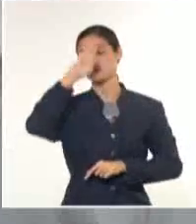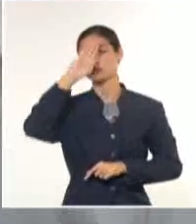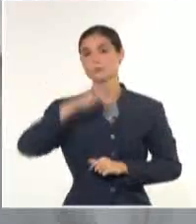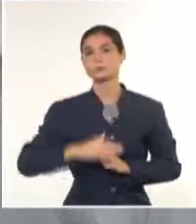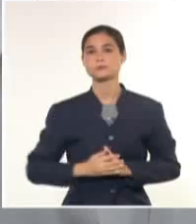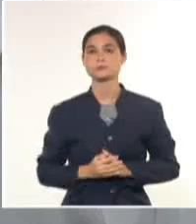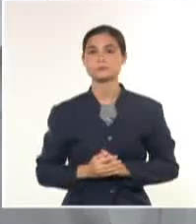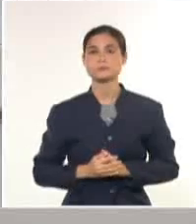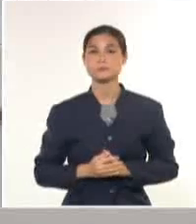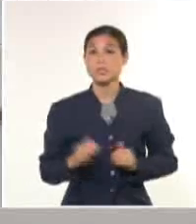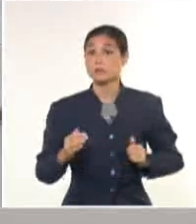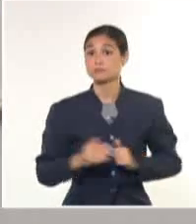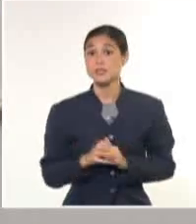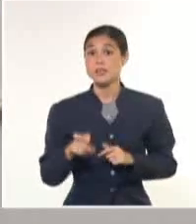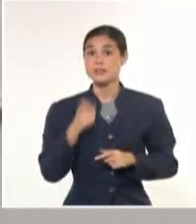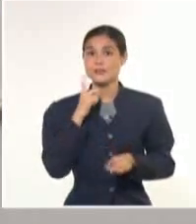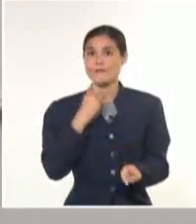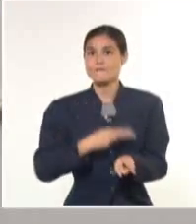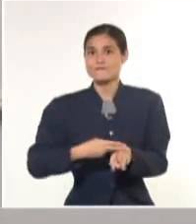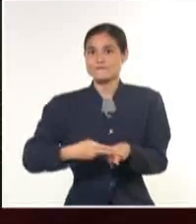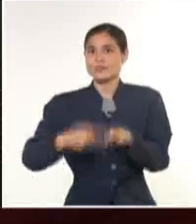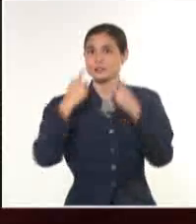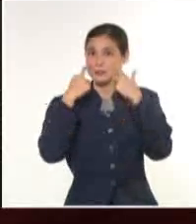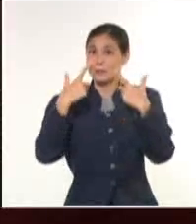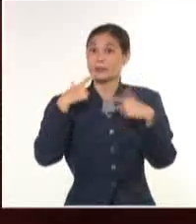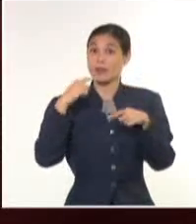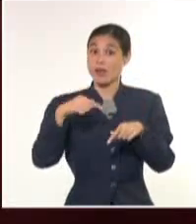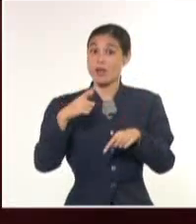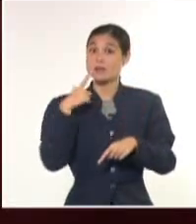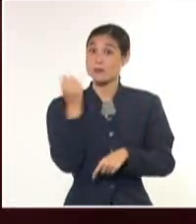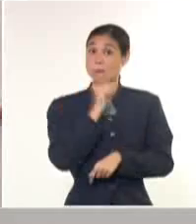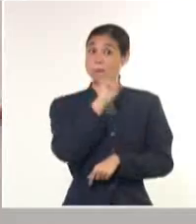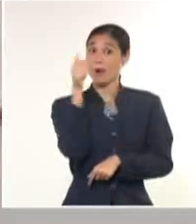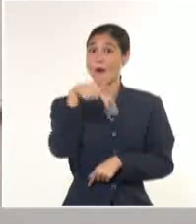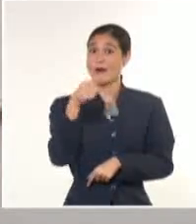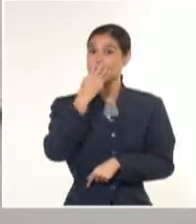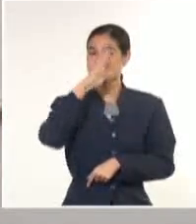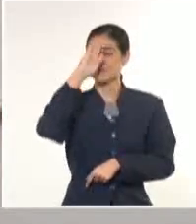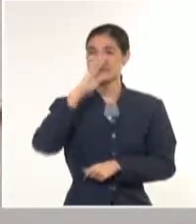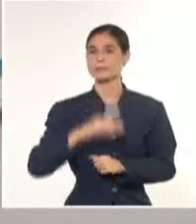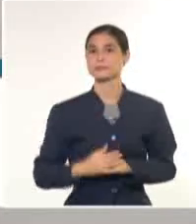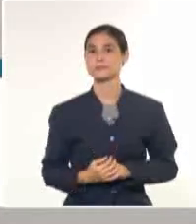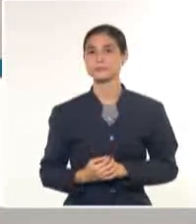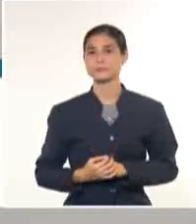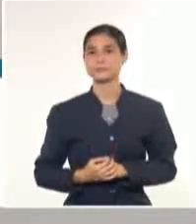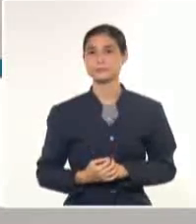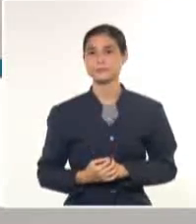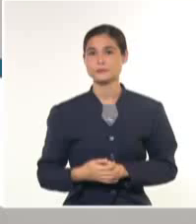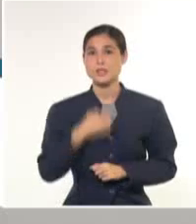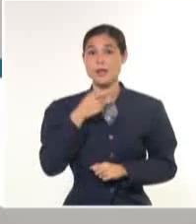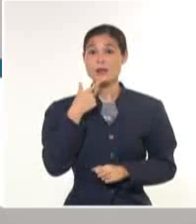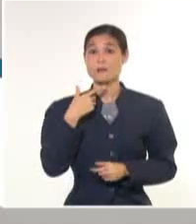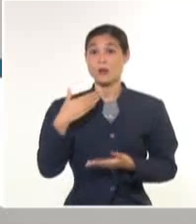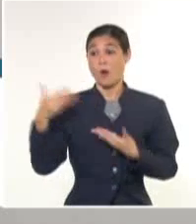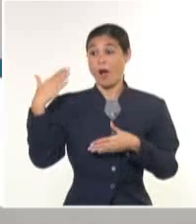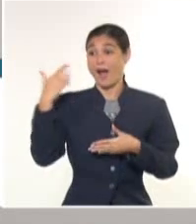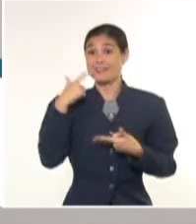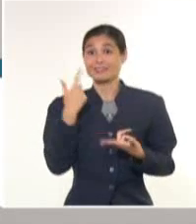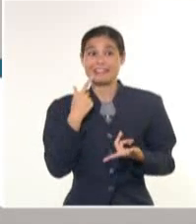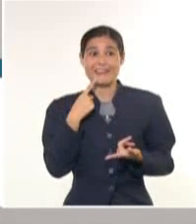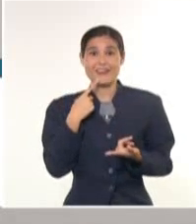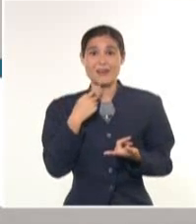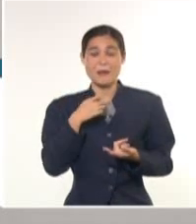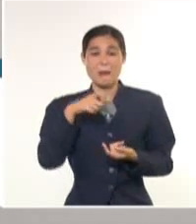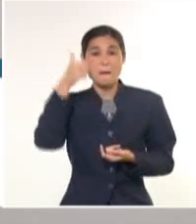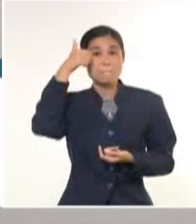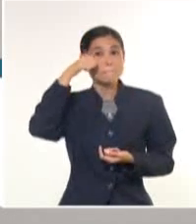Una de las acciones valoraron más heroicas de la lucha insurreccional. Estaban muy inquietos y estaban muy conformes con el golpe que dio Batista el